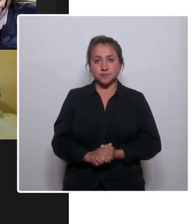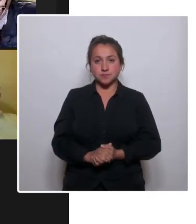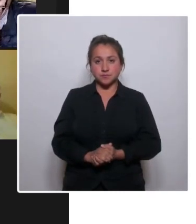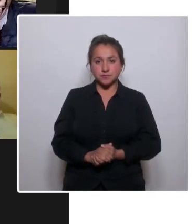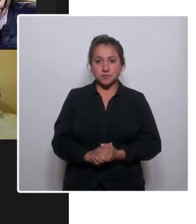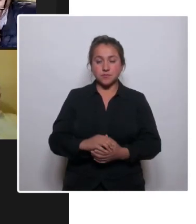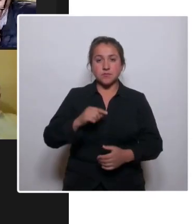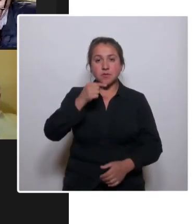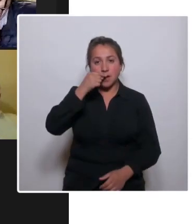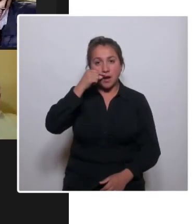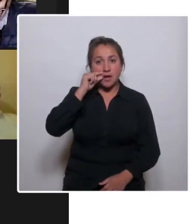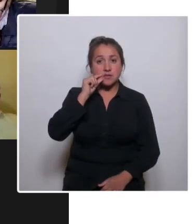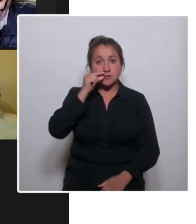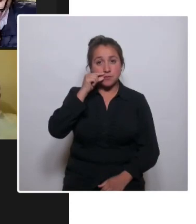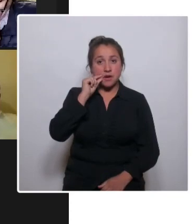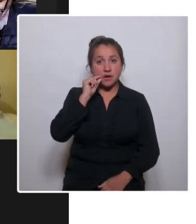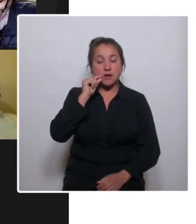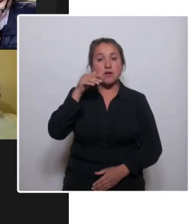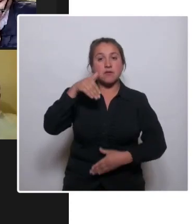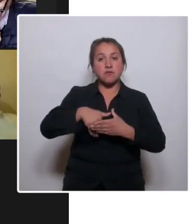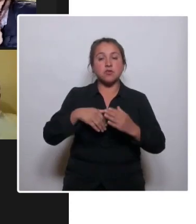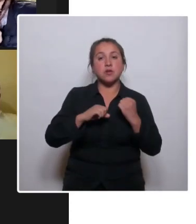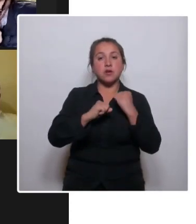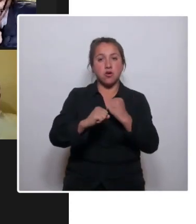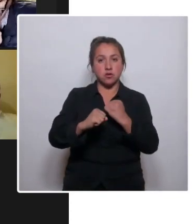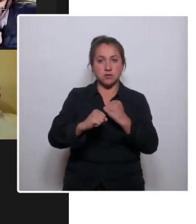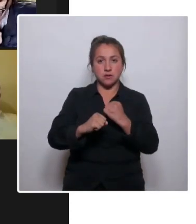Convencional Gaspar Domínguez. En contra.